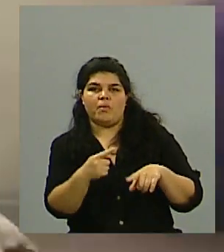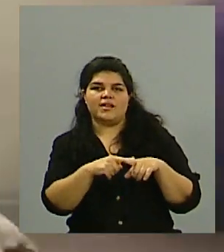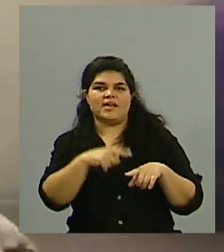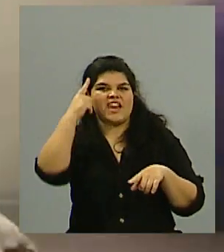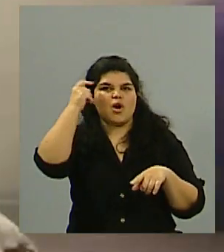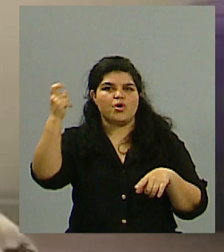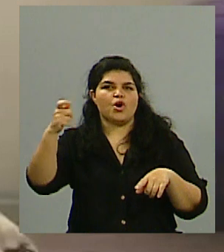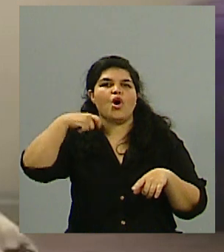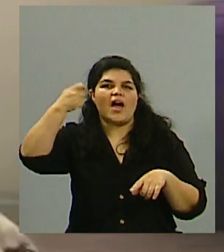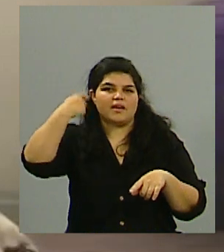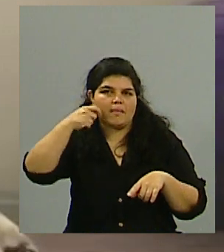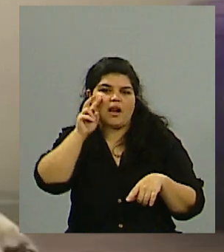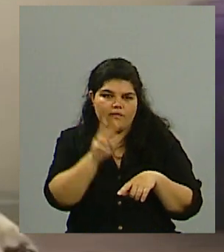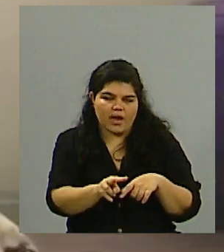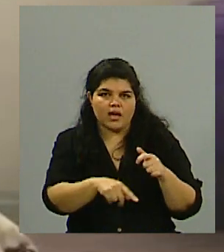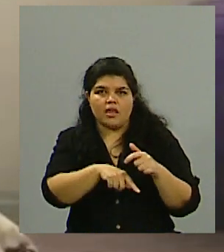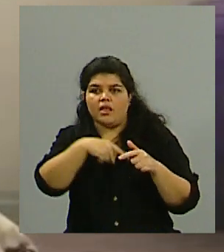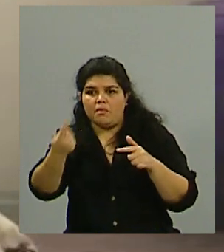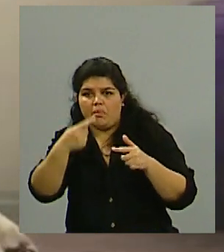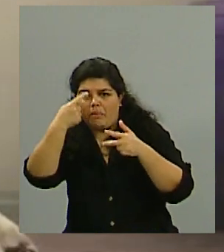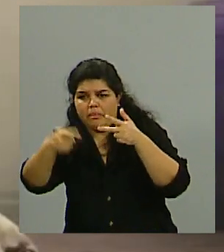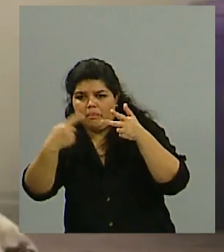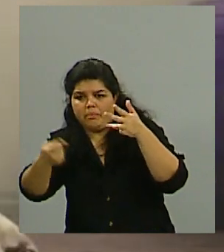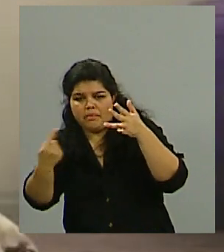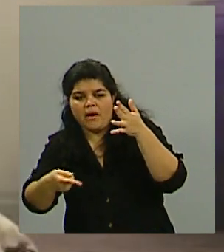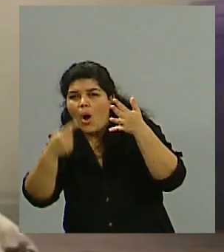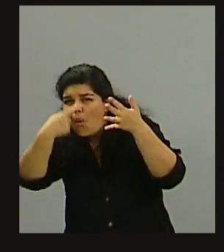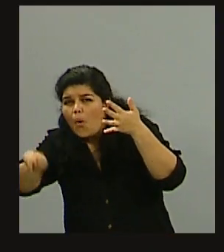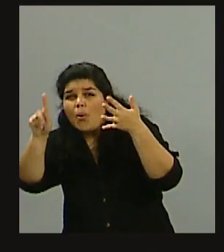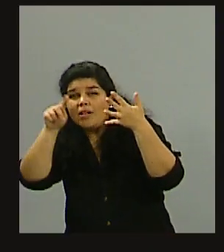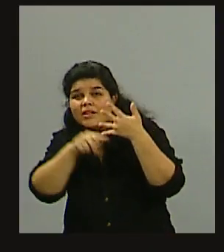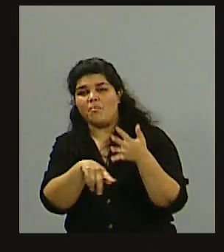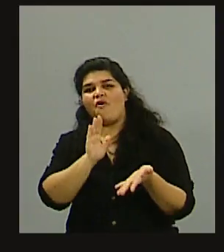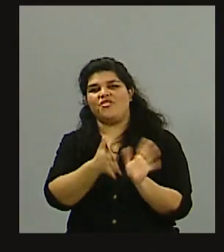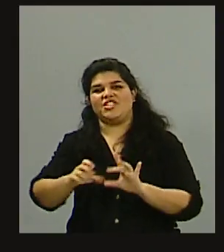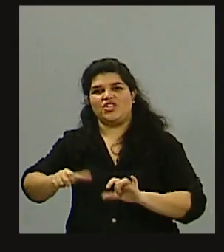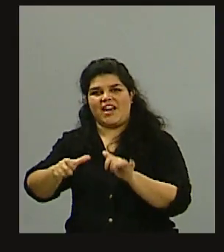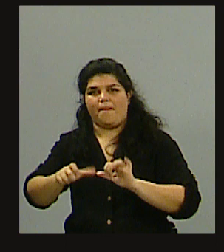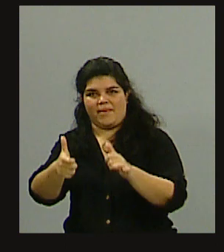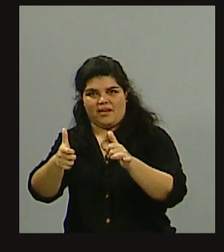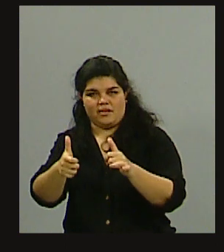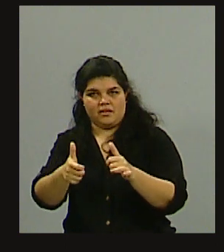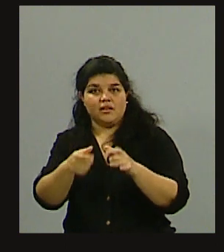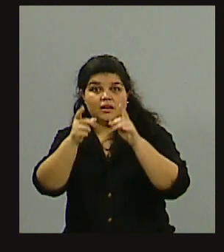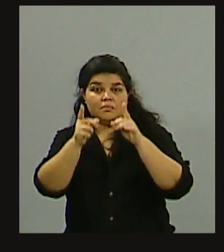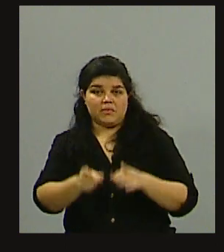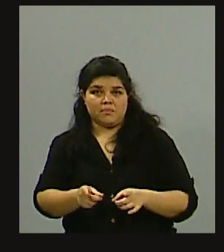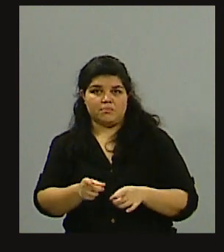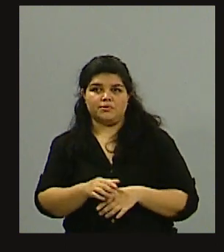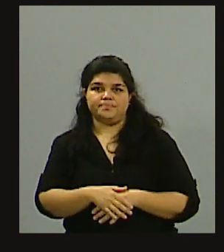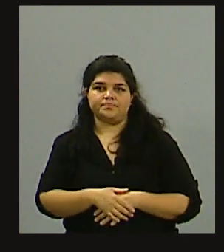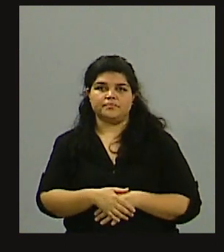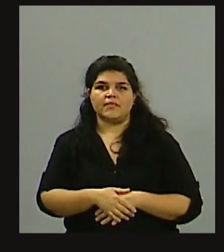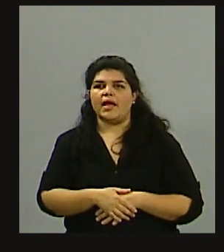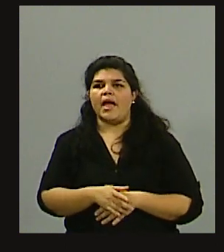sí que es complejo, pero no es nada imposible. De hecho, tenemos muchos pacientes y la gente termina entendiendo de que la parte